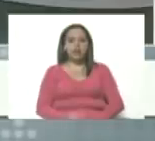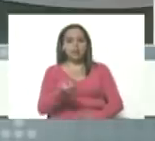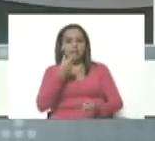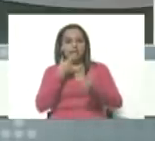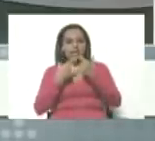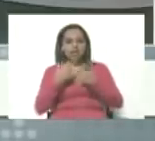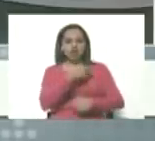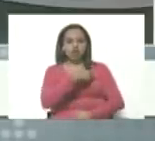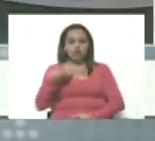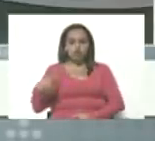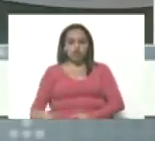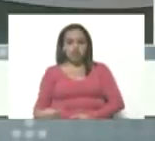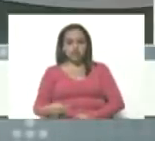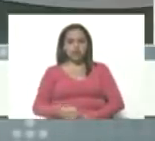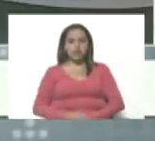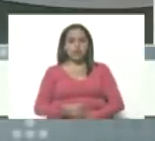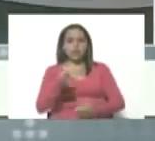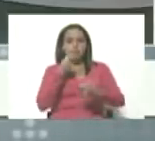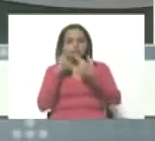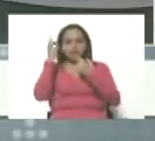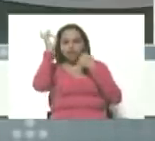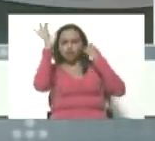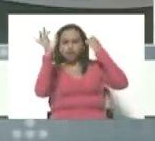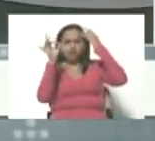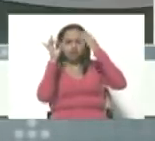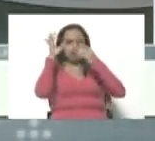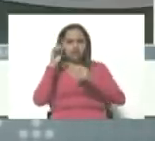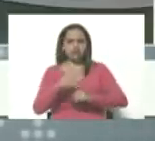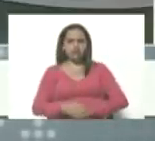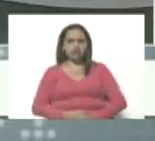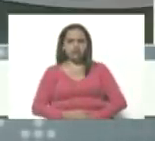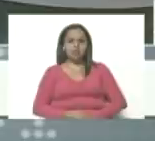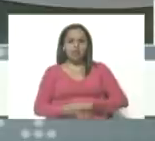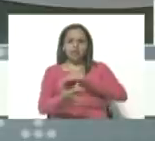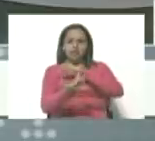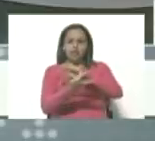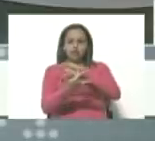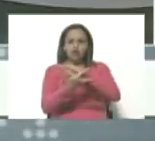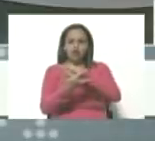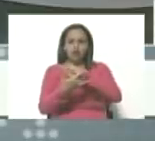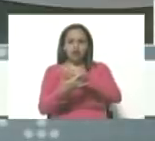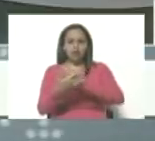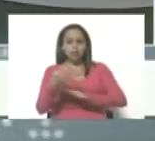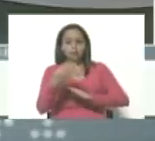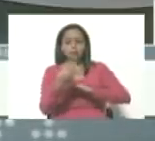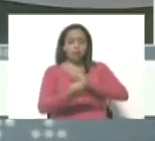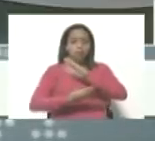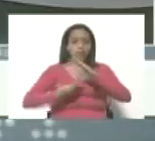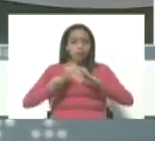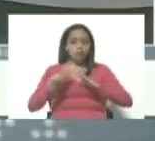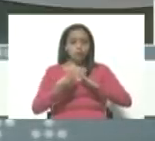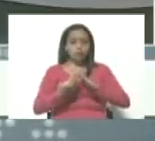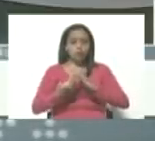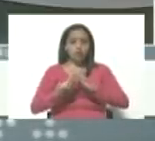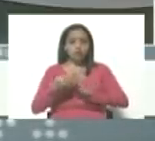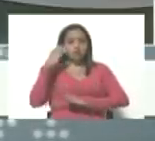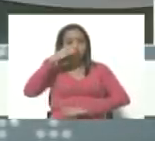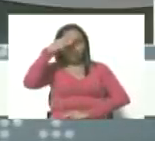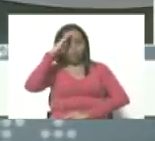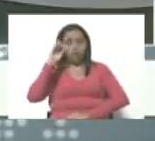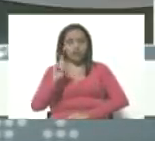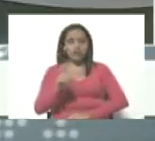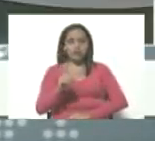los chinos, los medicamentos que ha creado la biotecnología de Cuba, los medicamentos que